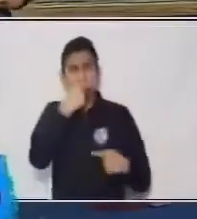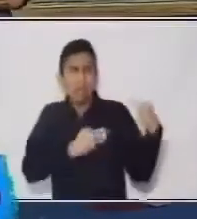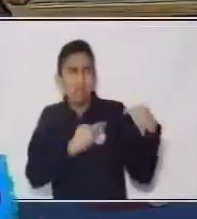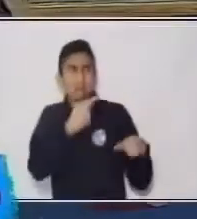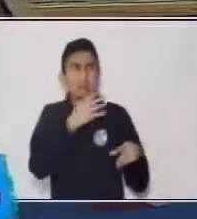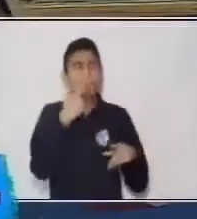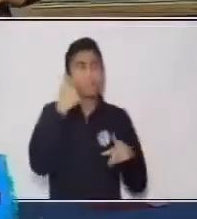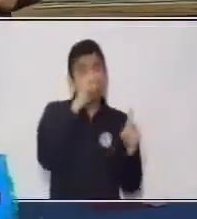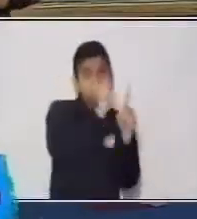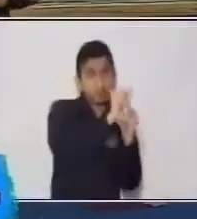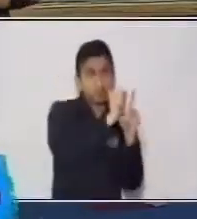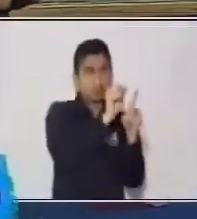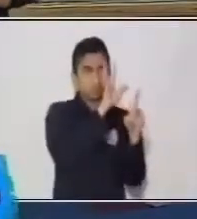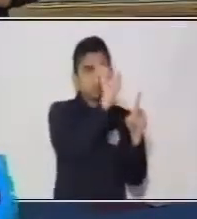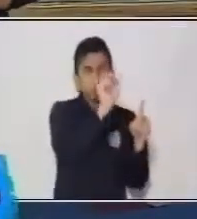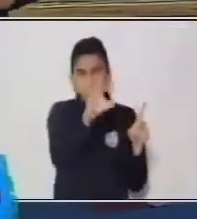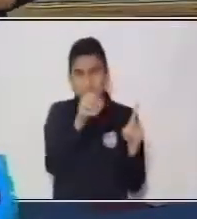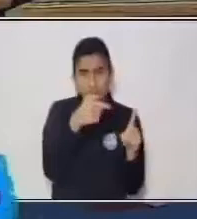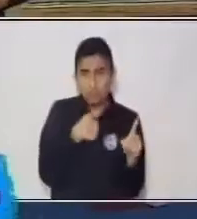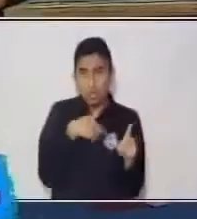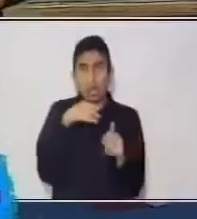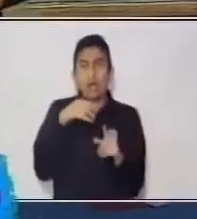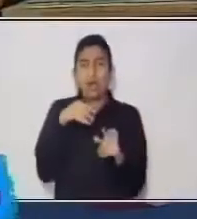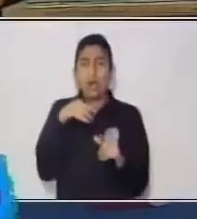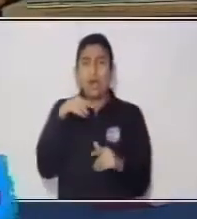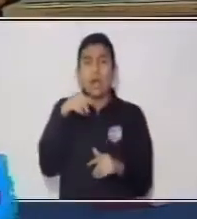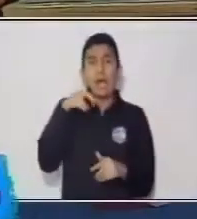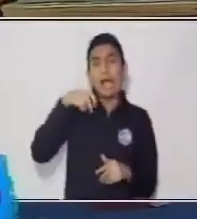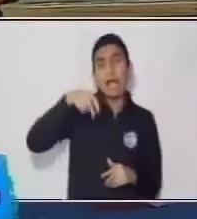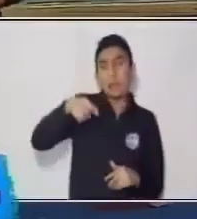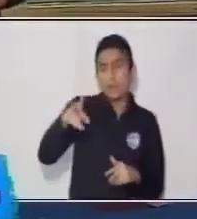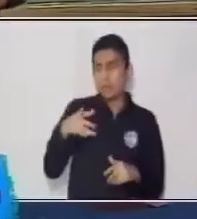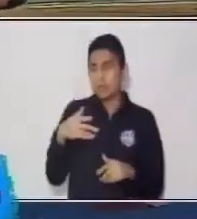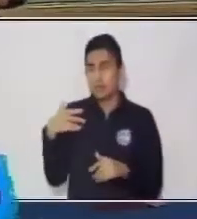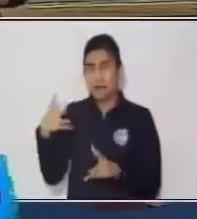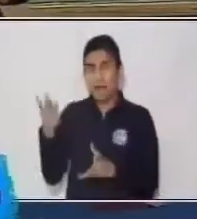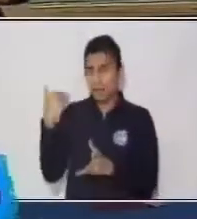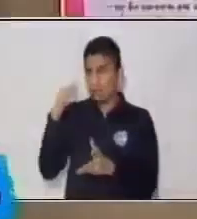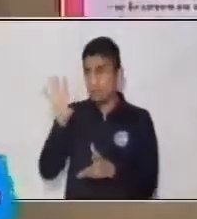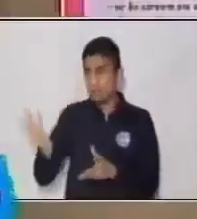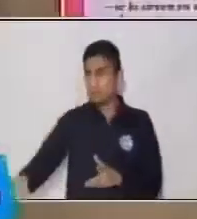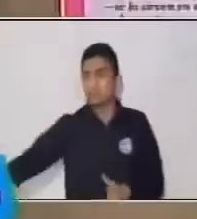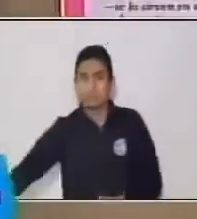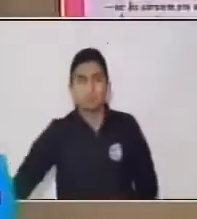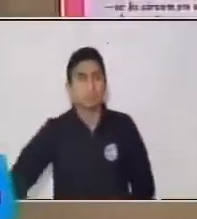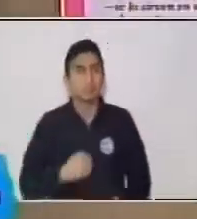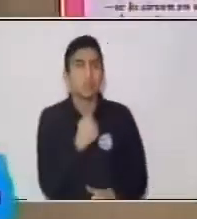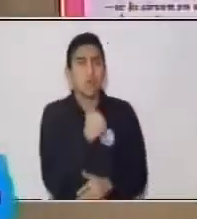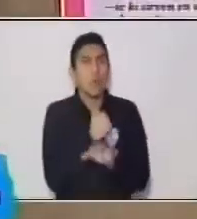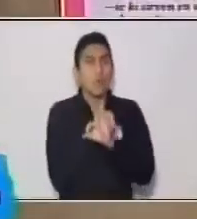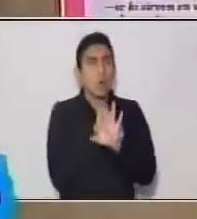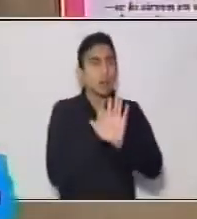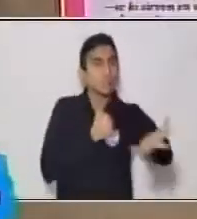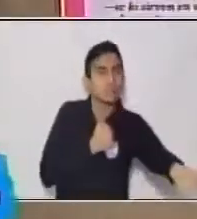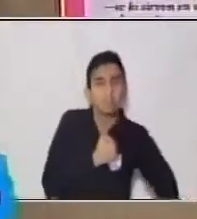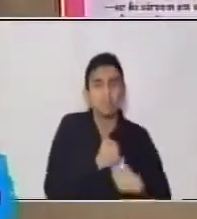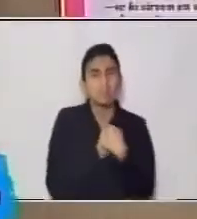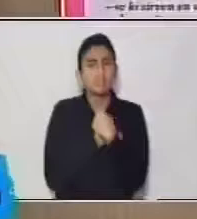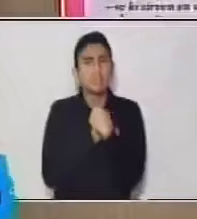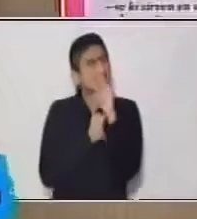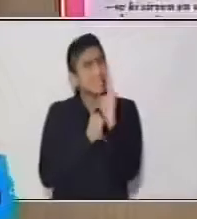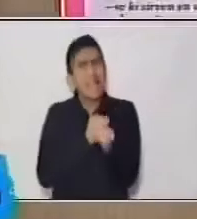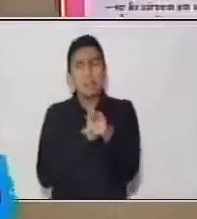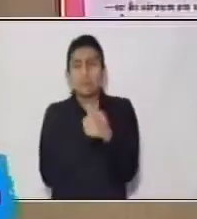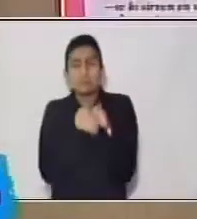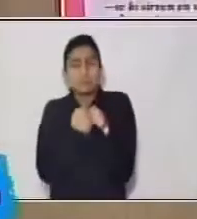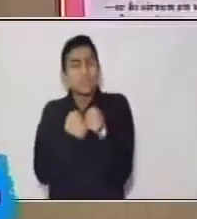lograban captar cada vez que ellos iban caminando. Si encontraban una cobija la guardaban ahí, si encontraban algún traste valioso